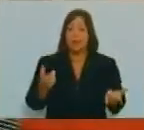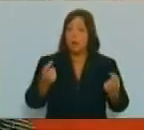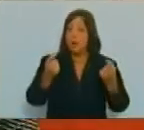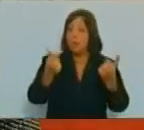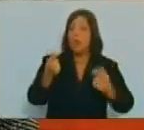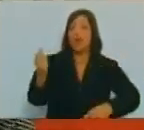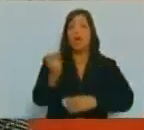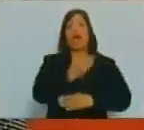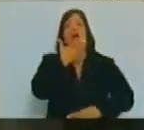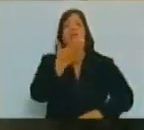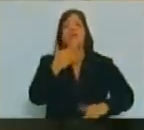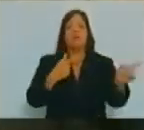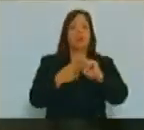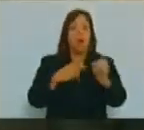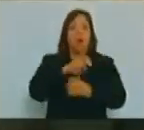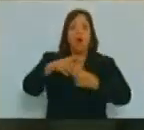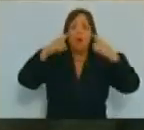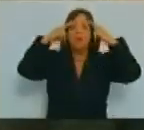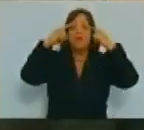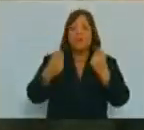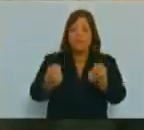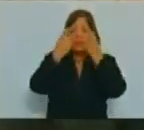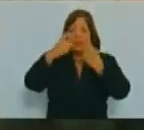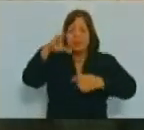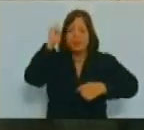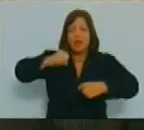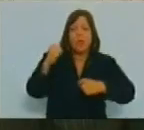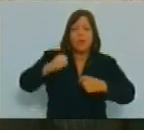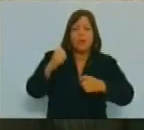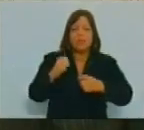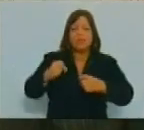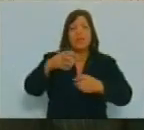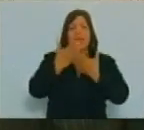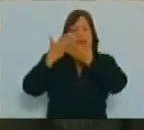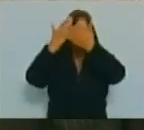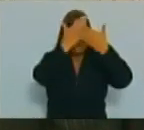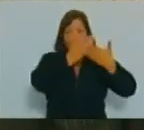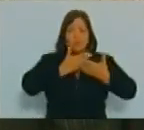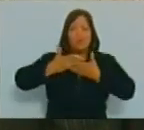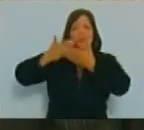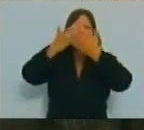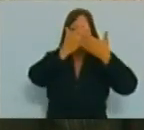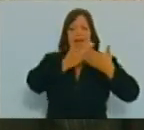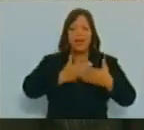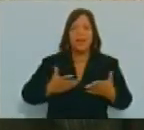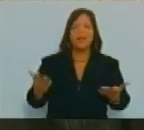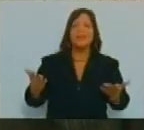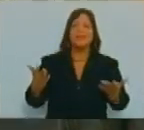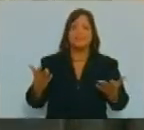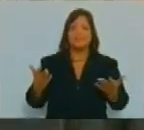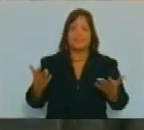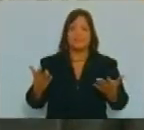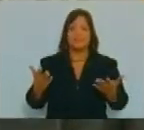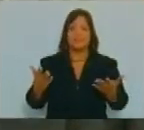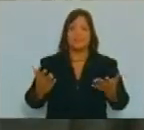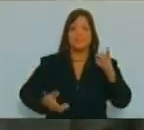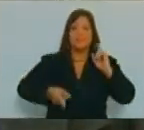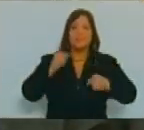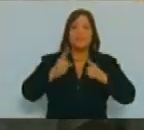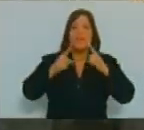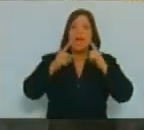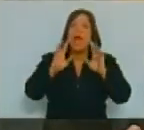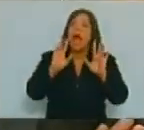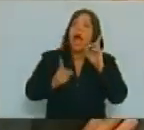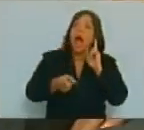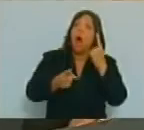ahí se forman los profesionales que cuidan de todo el pueblo venezolano porque allá de repente hay algún